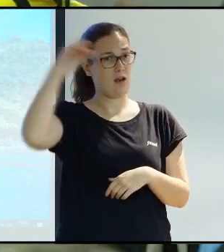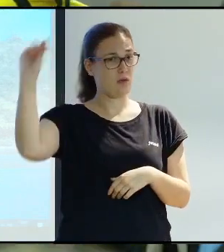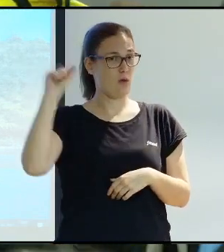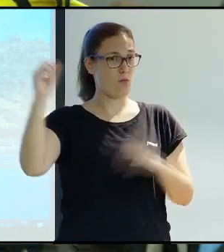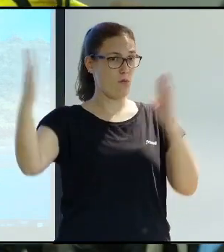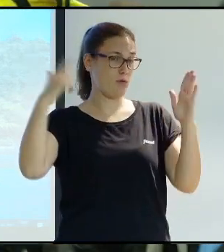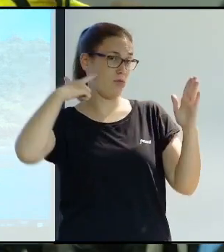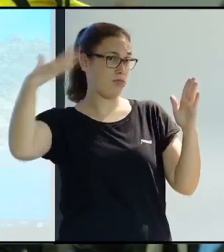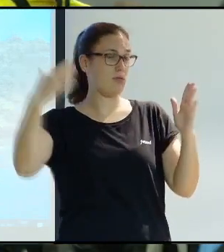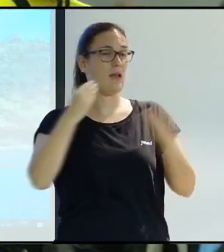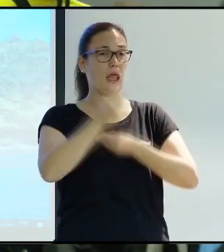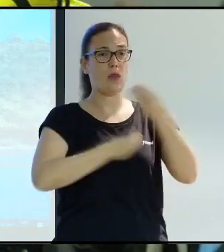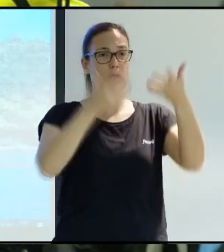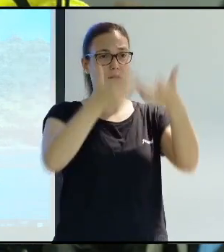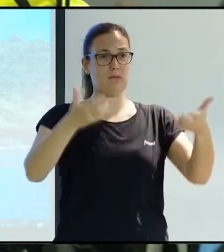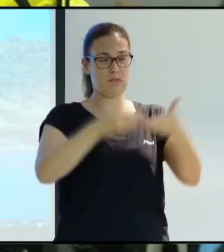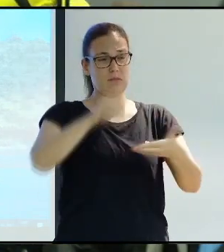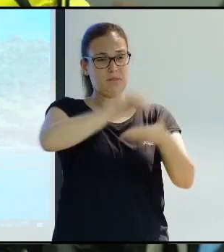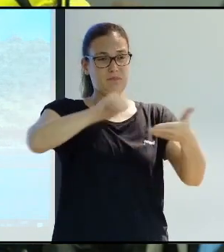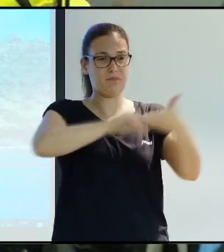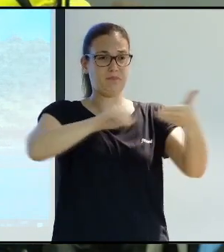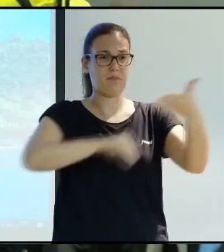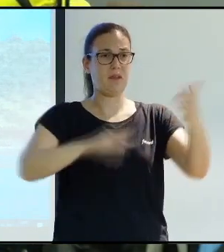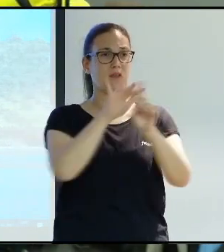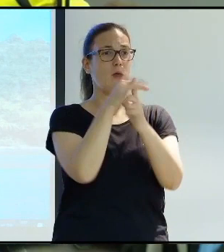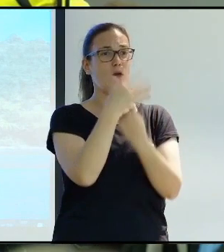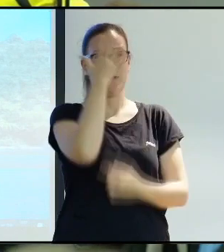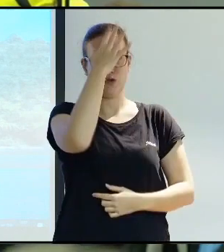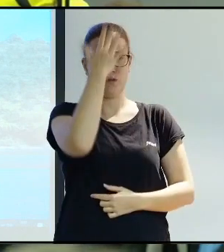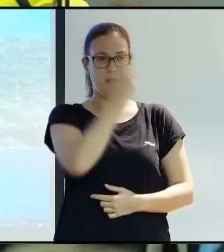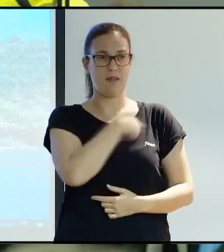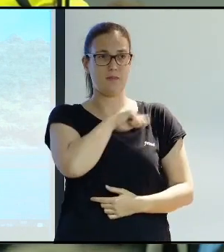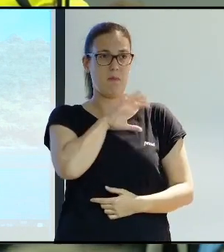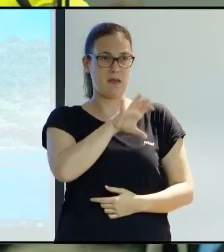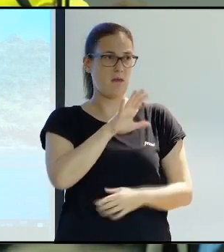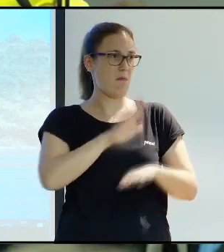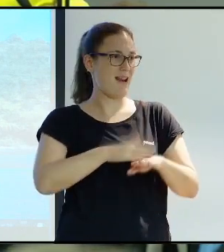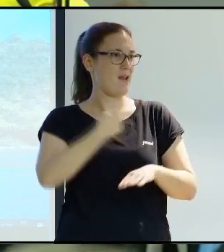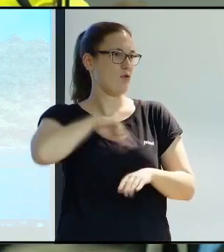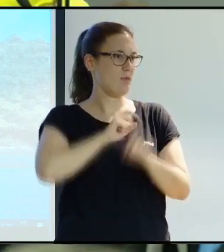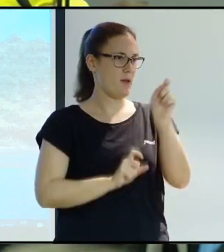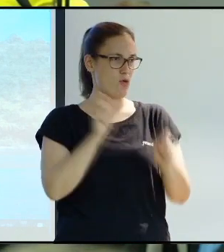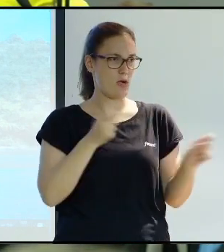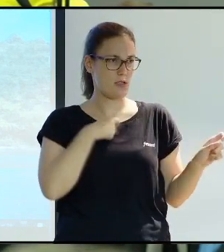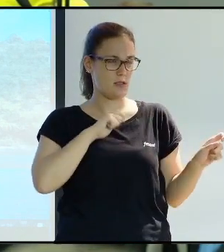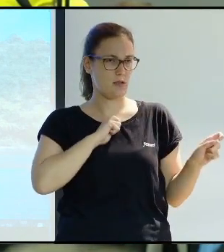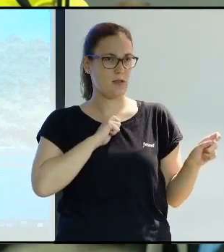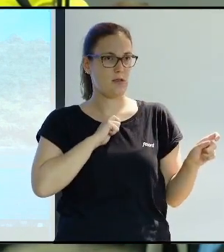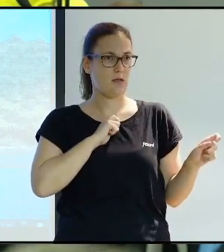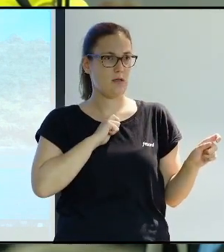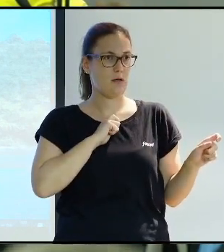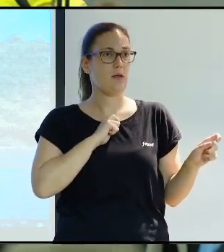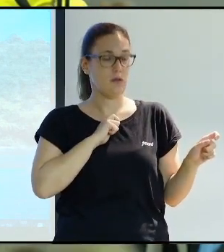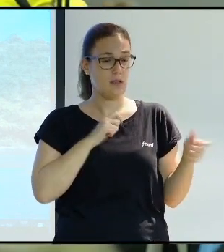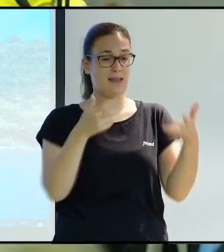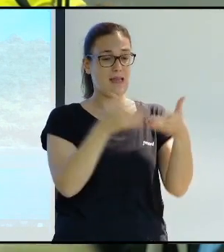el estado de la cuestión filosófica en España para los españoles. Y le tradujeron